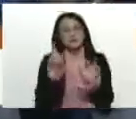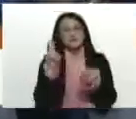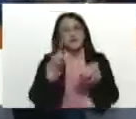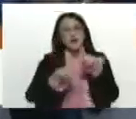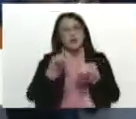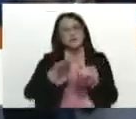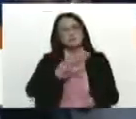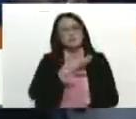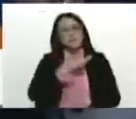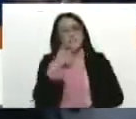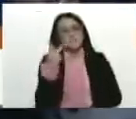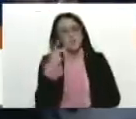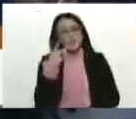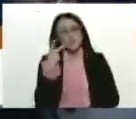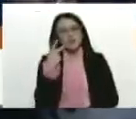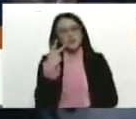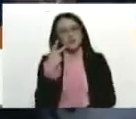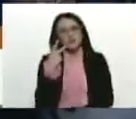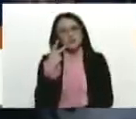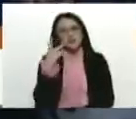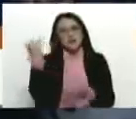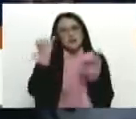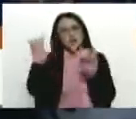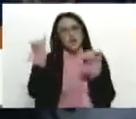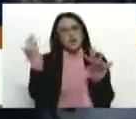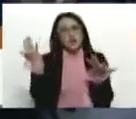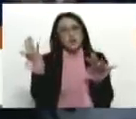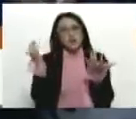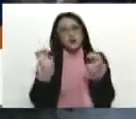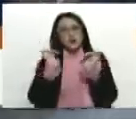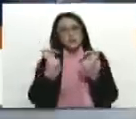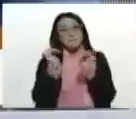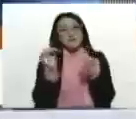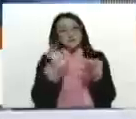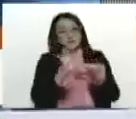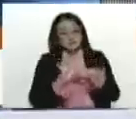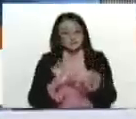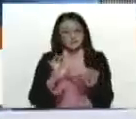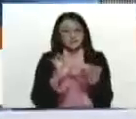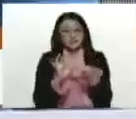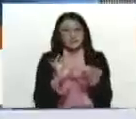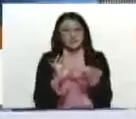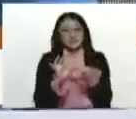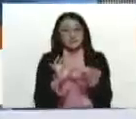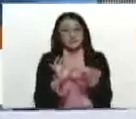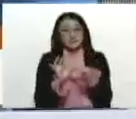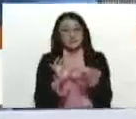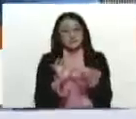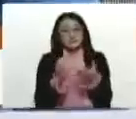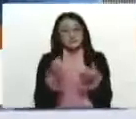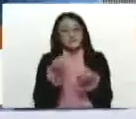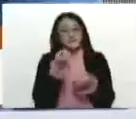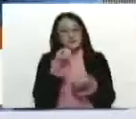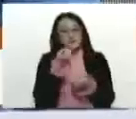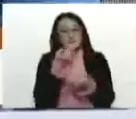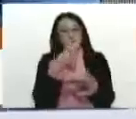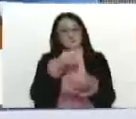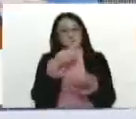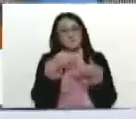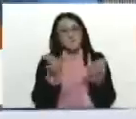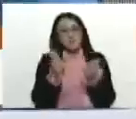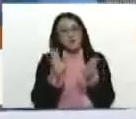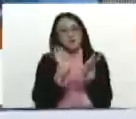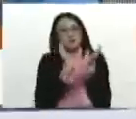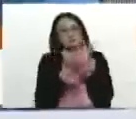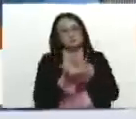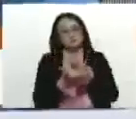políticas puramente ideológicas si se empezaran a compensar los bienes públicos ambientales habría